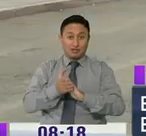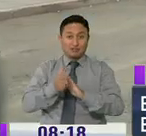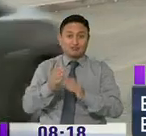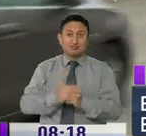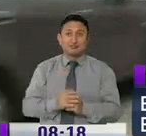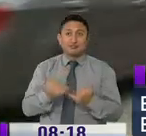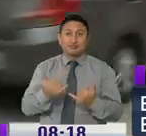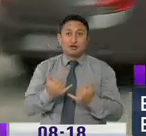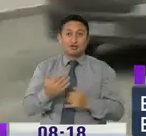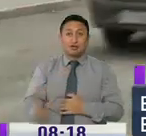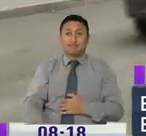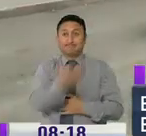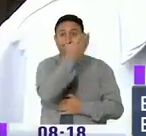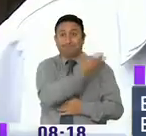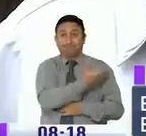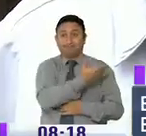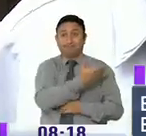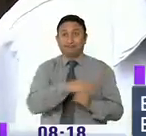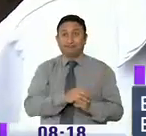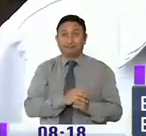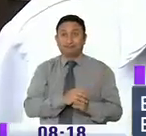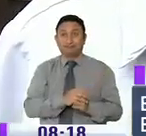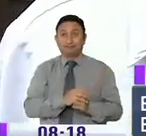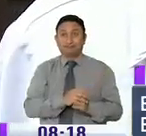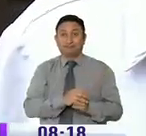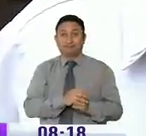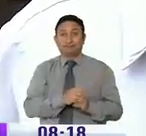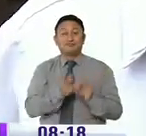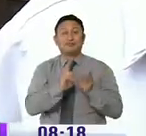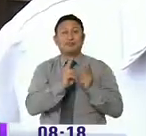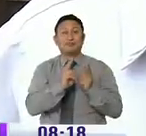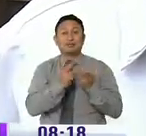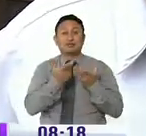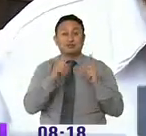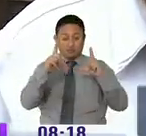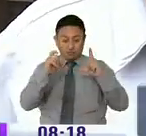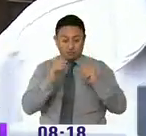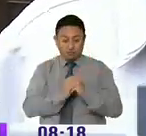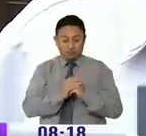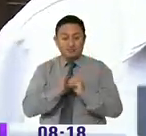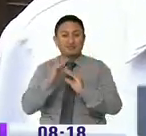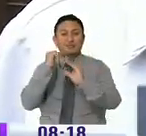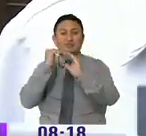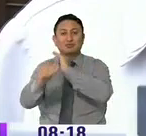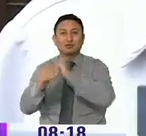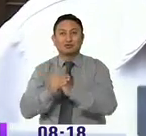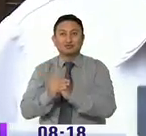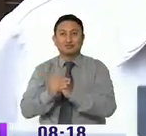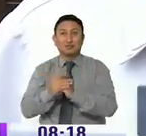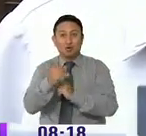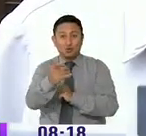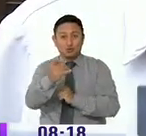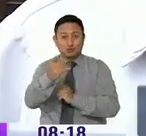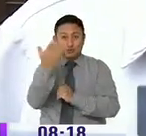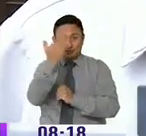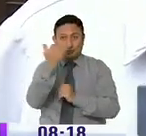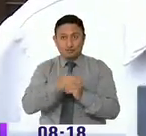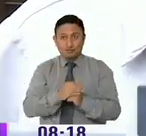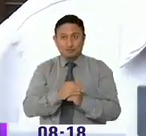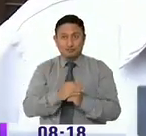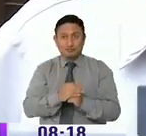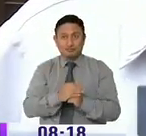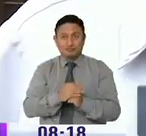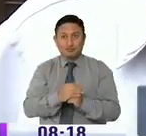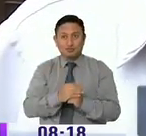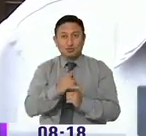Ahora, este es el panorama de la zona. Entonces, el vecino ha tomado foto y ha enviado al canal y está siempre